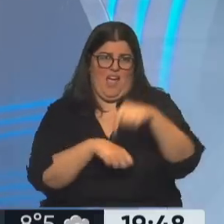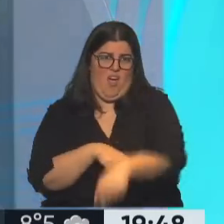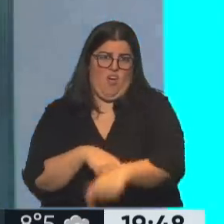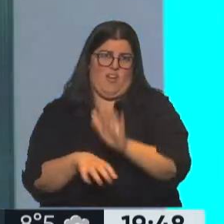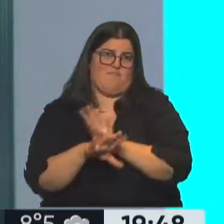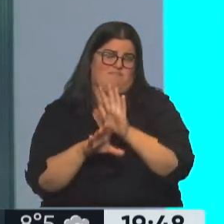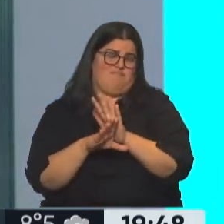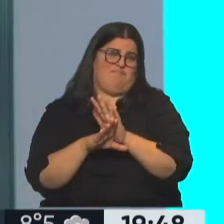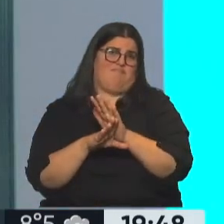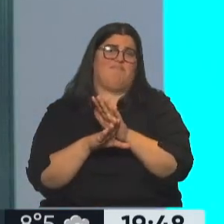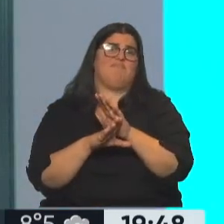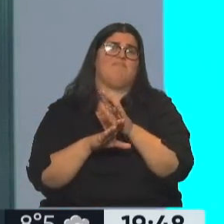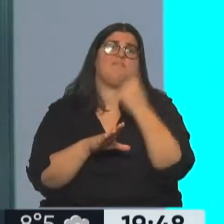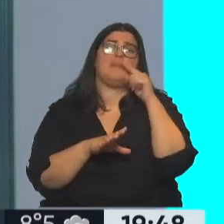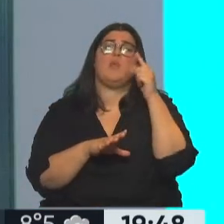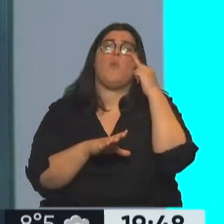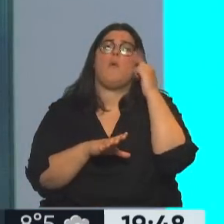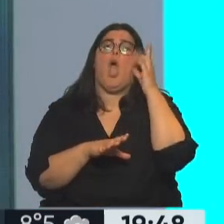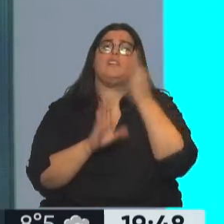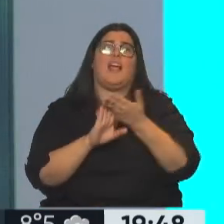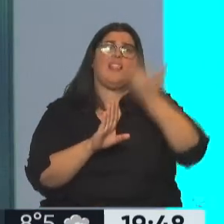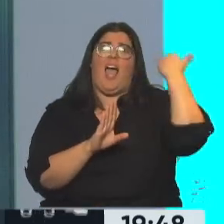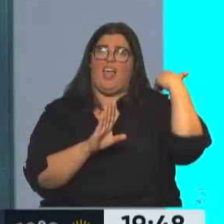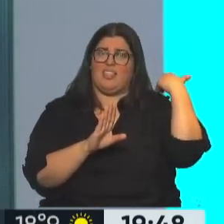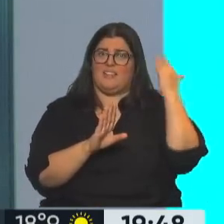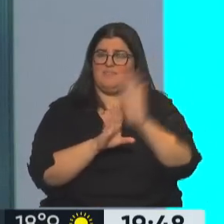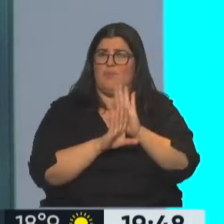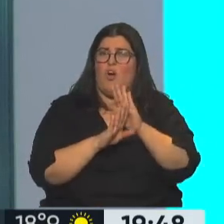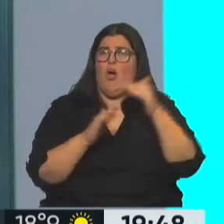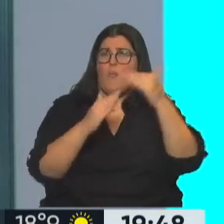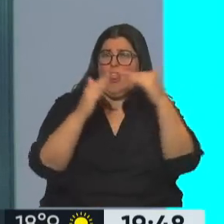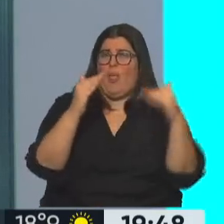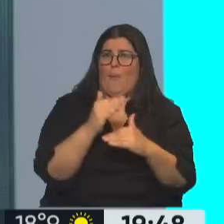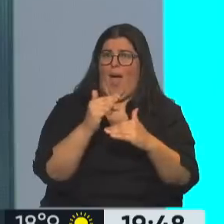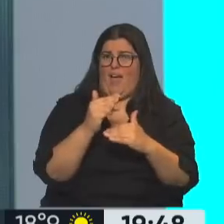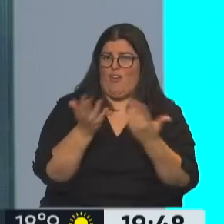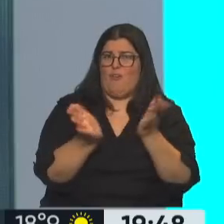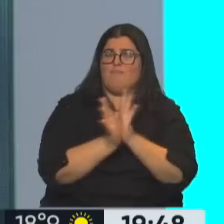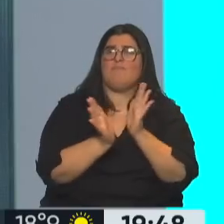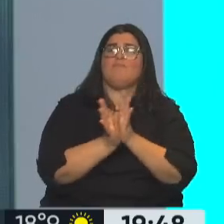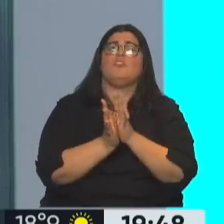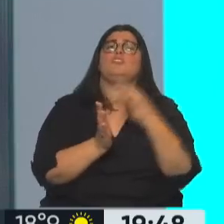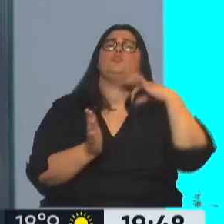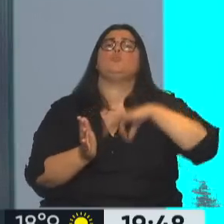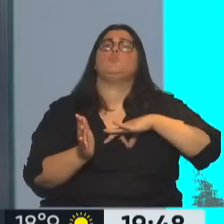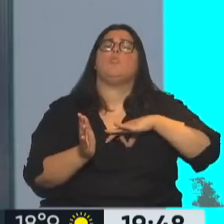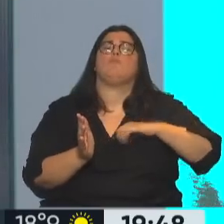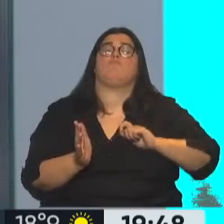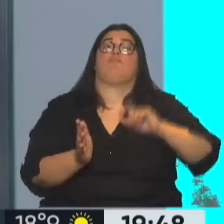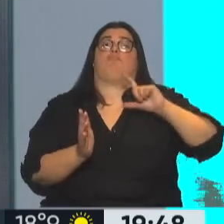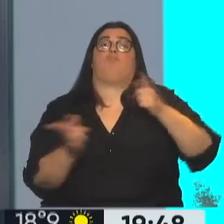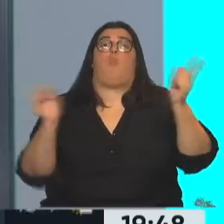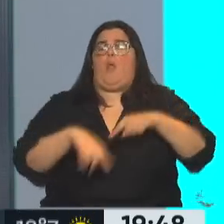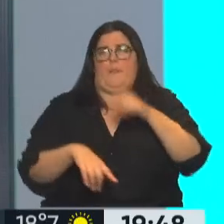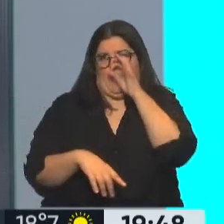40. de cómo estaba en 1980. Es decir, la pulverización del salario... Perdiste 3 generaciones. No se recupera nunca. Cuando